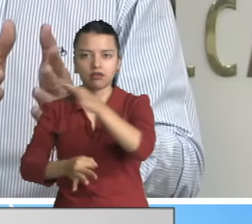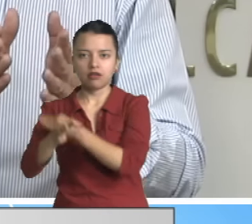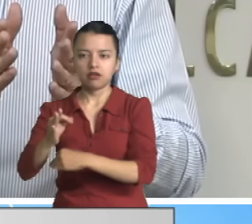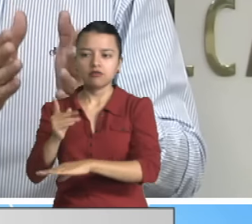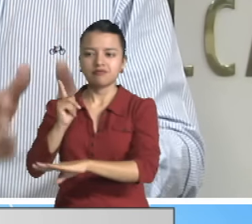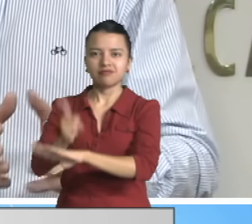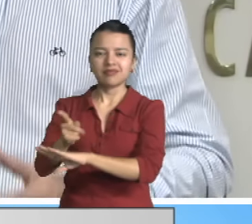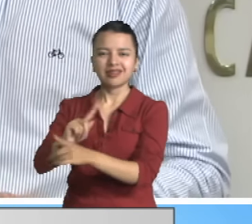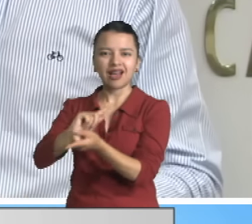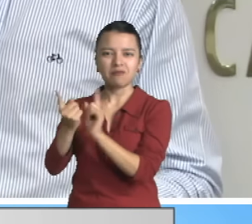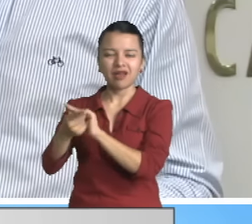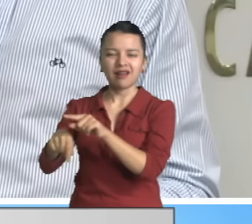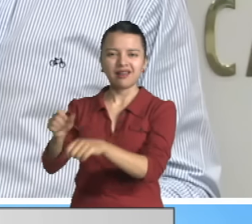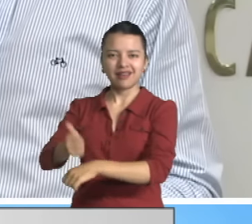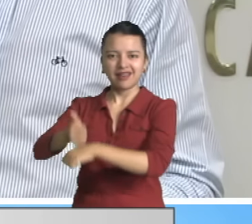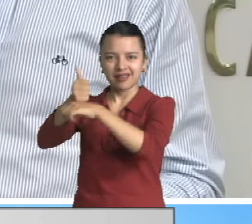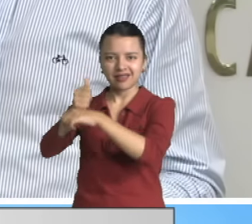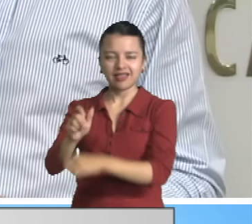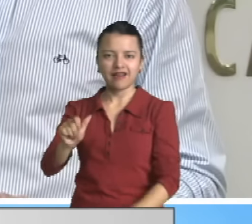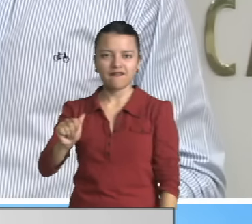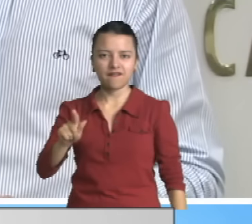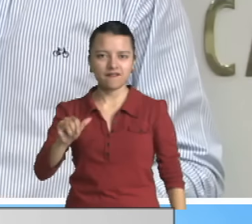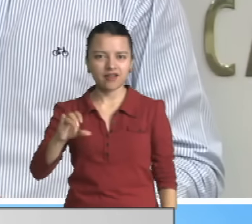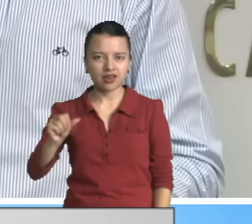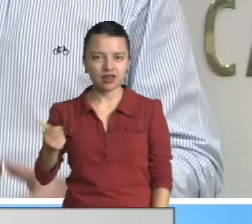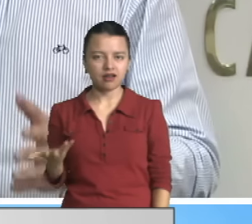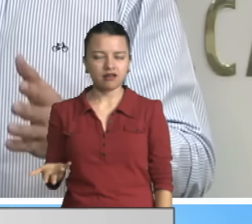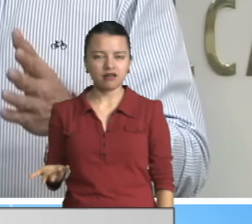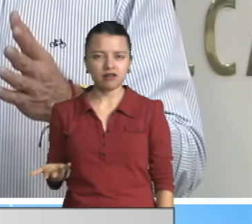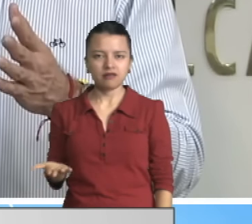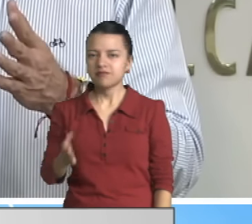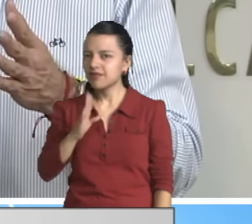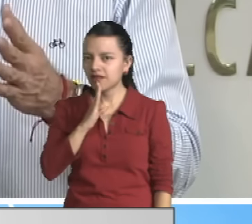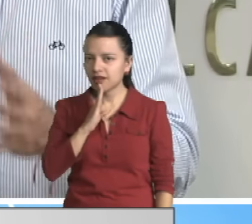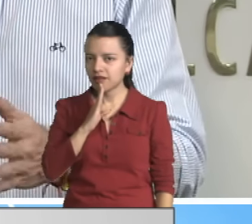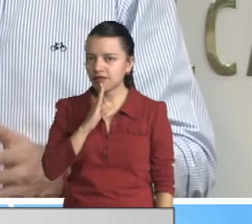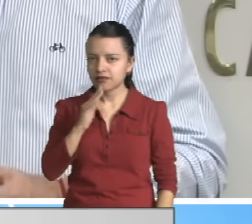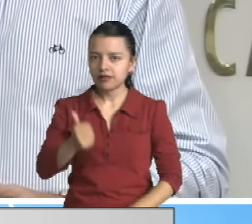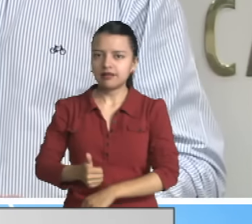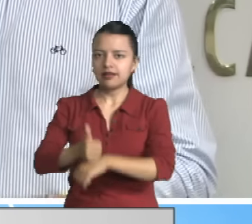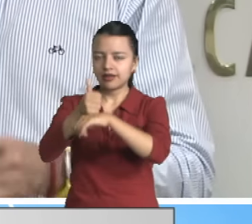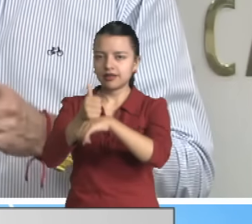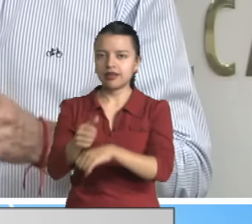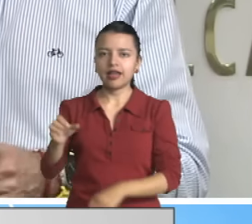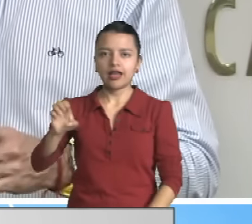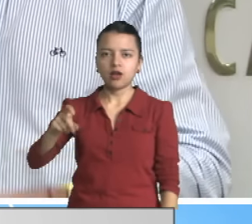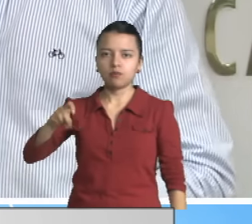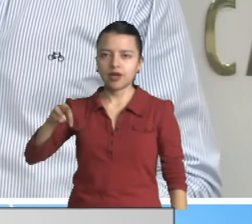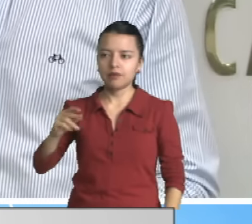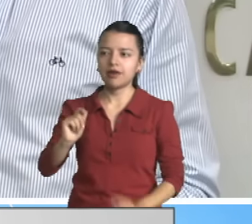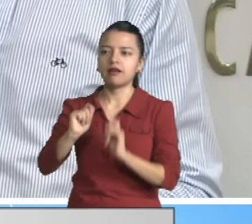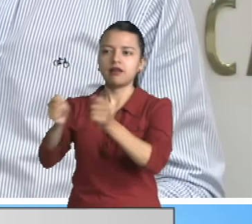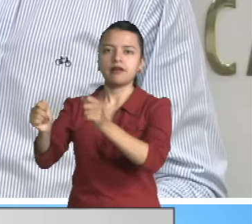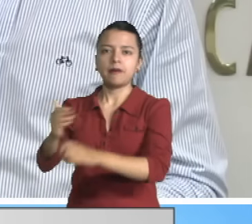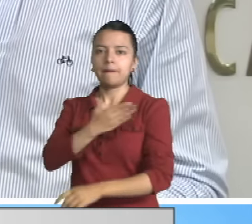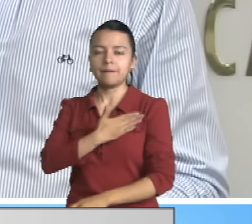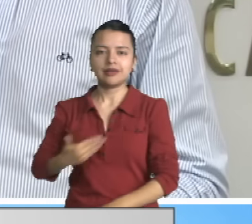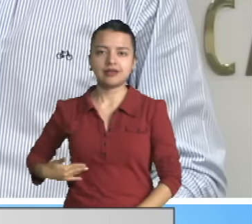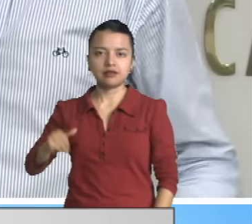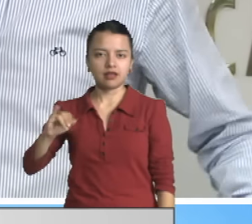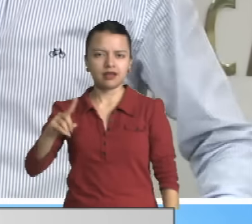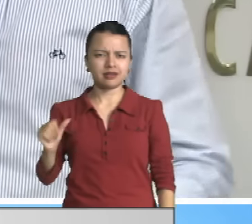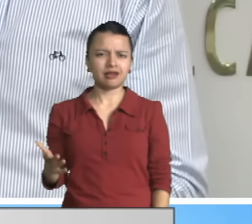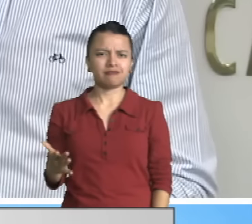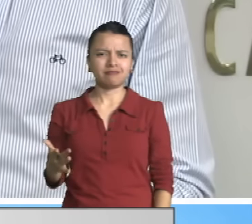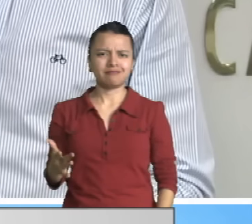gerente de Afinia para ese propósito fue el gerente de PM, entonces a quien acaban de nombrar presidente de ISA.